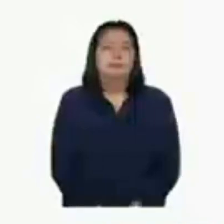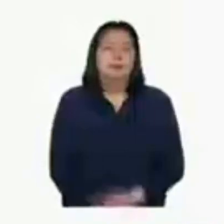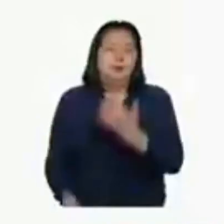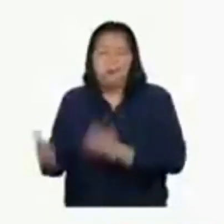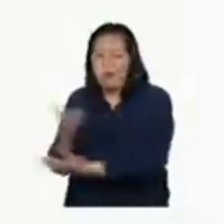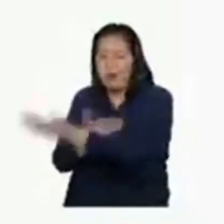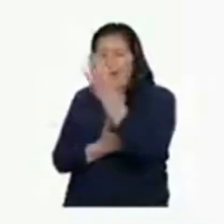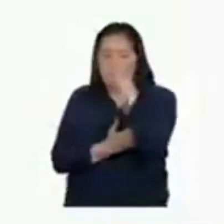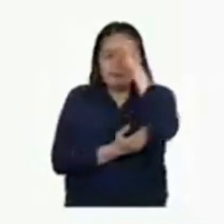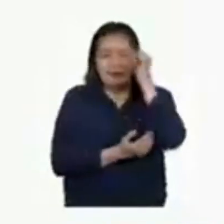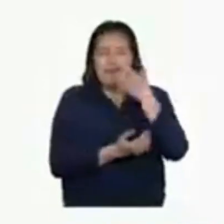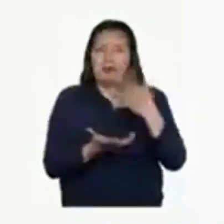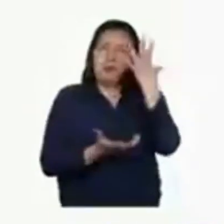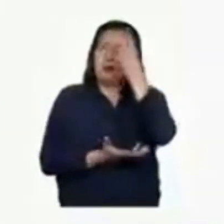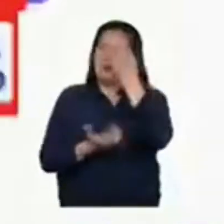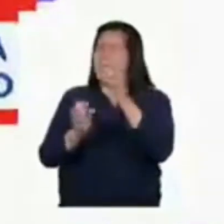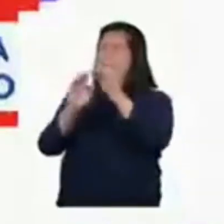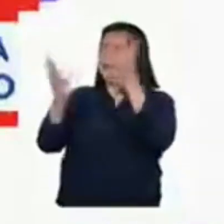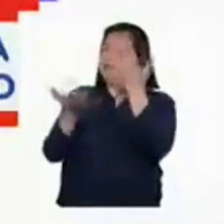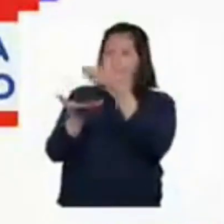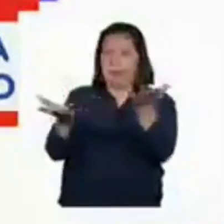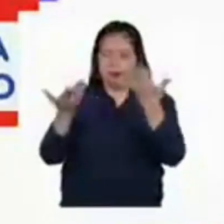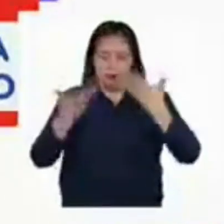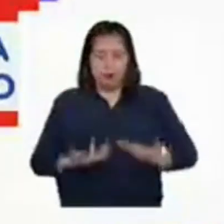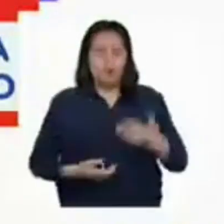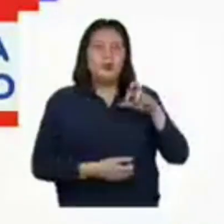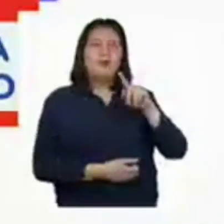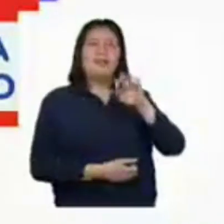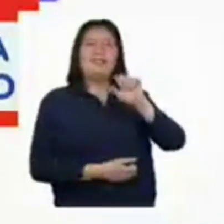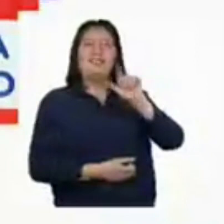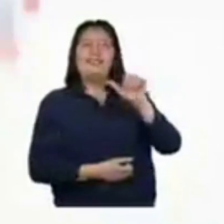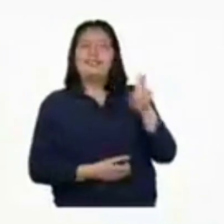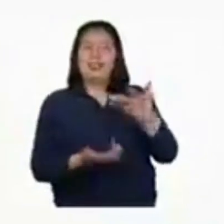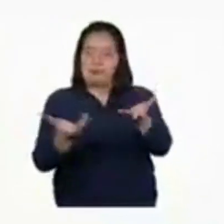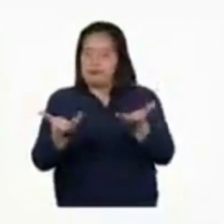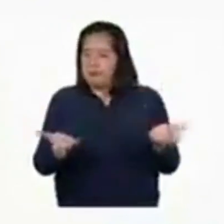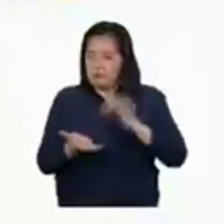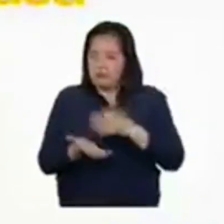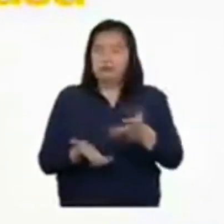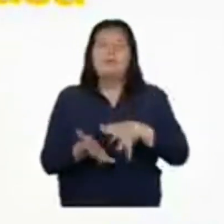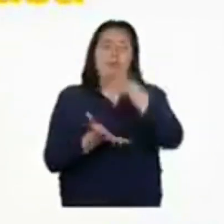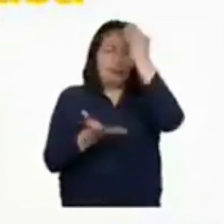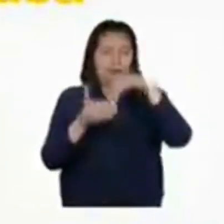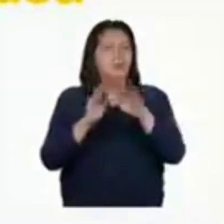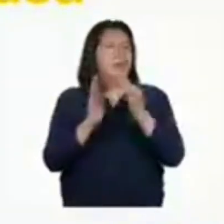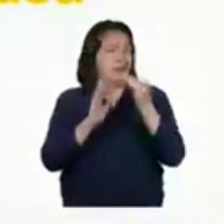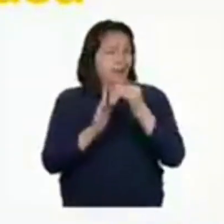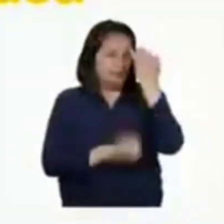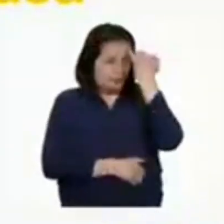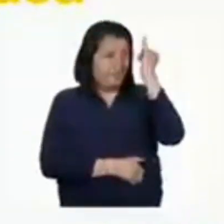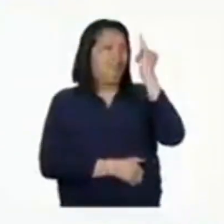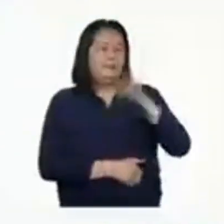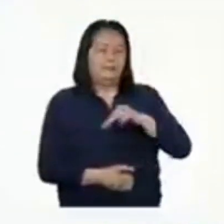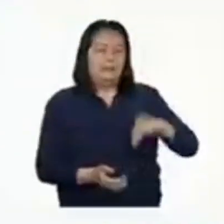Buenos días, chicos y chicas, bonita mañana para todos. Yo soy Patricia Barrete y les doy la bienvenida una vez más a Aprendo en Casa, una iniciativa